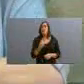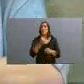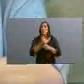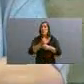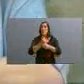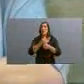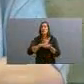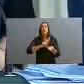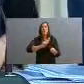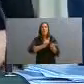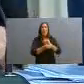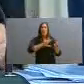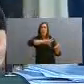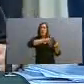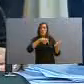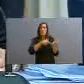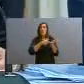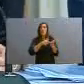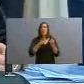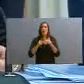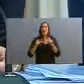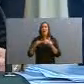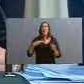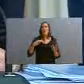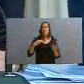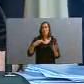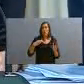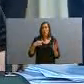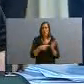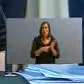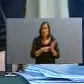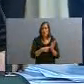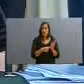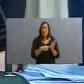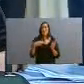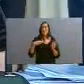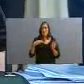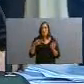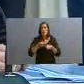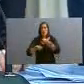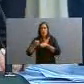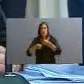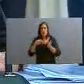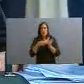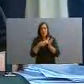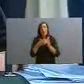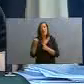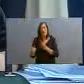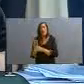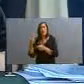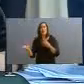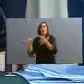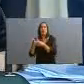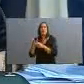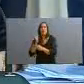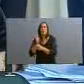de reformas de códigos, que estamos tratando la reunificación del Código Civil y Comercial, una comisión también trabajando en la